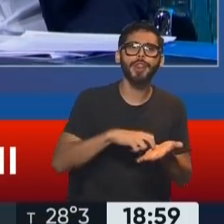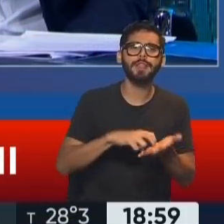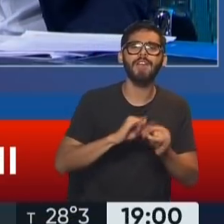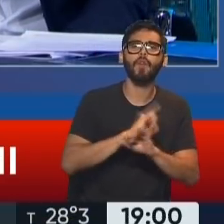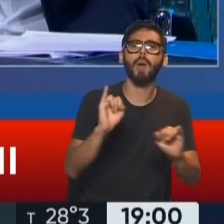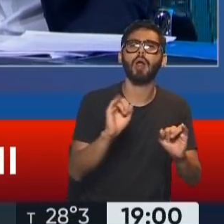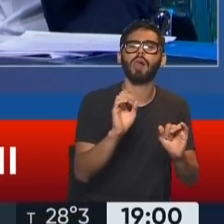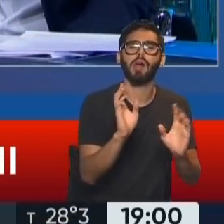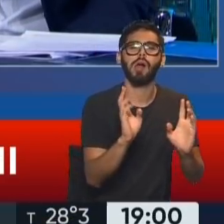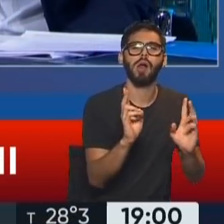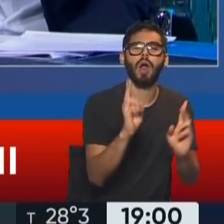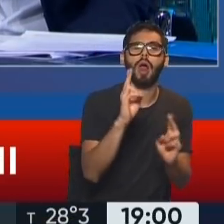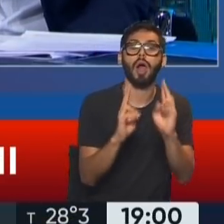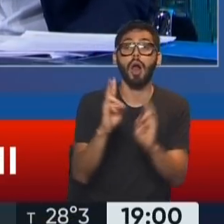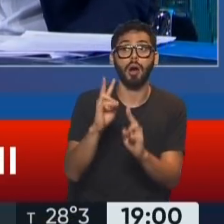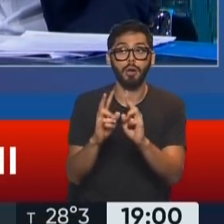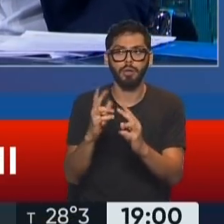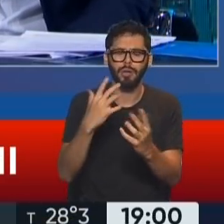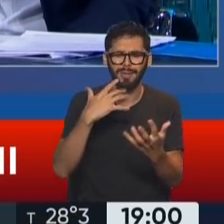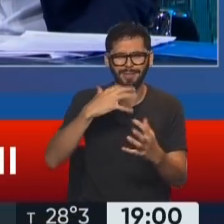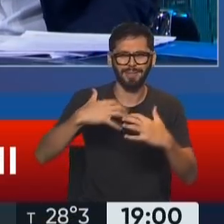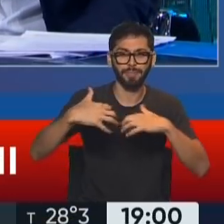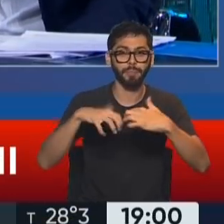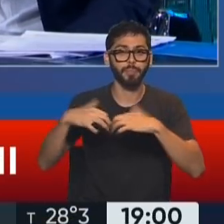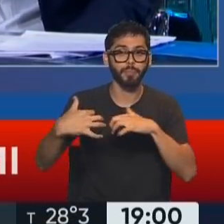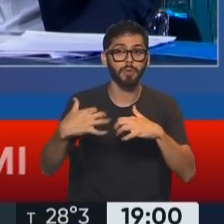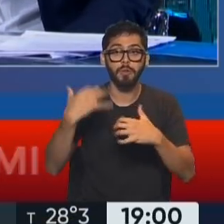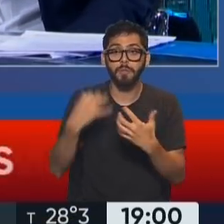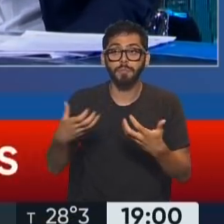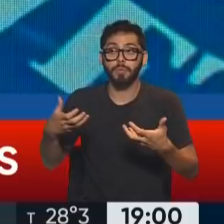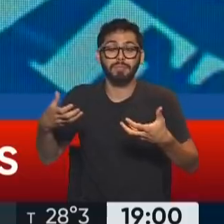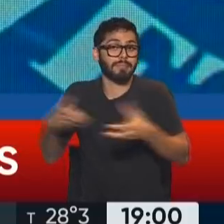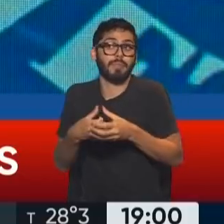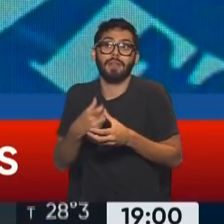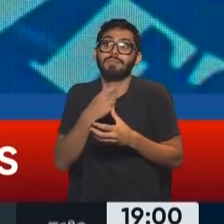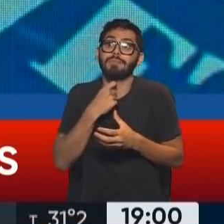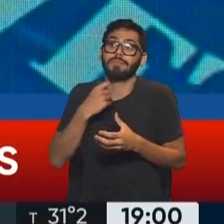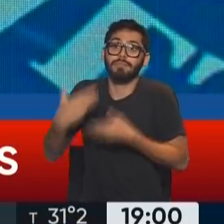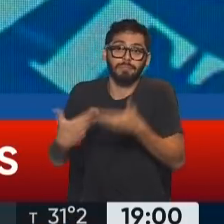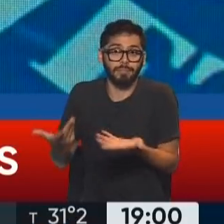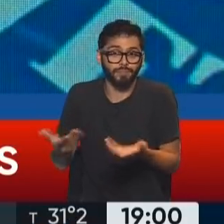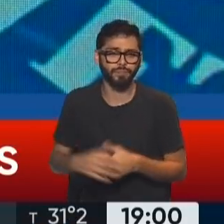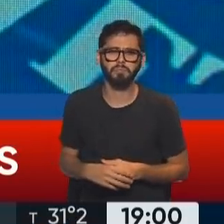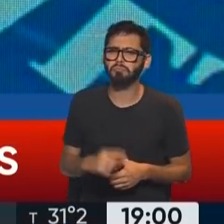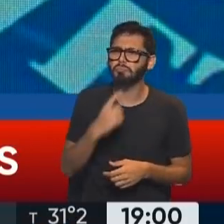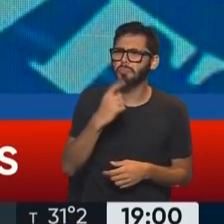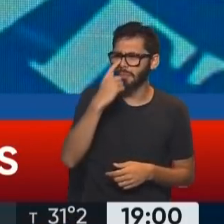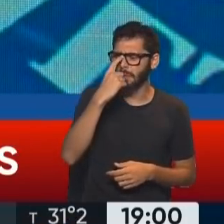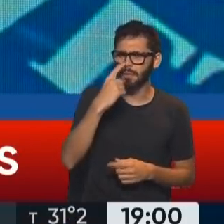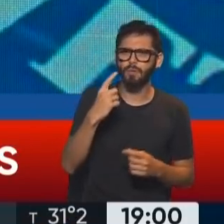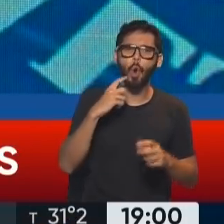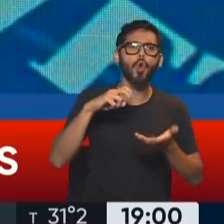generando grietas donde no las hay. Hoy lo que hay es un equipo abroquelado en defensa del interés público. ¿Pero vos pensás que eso es adrede? Que digamos, se recorta